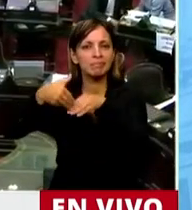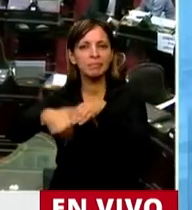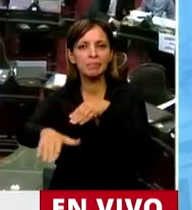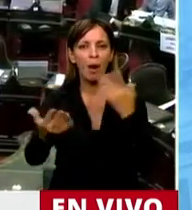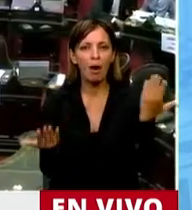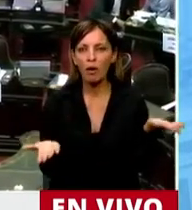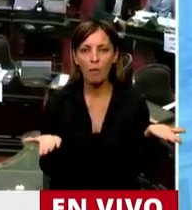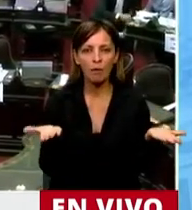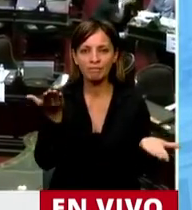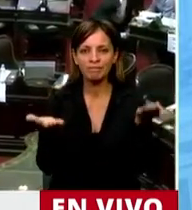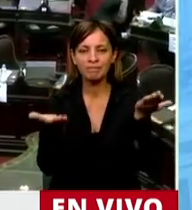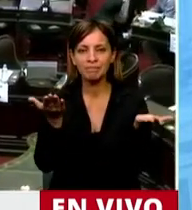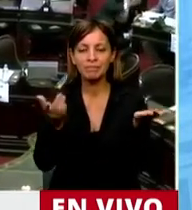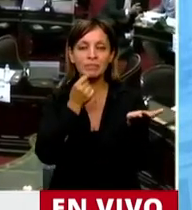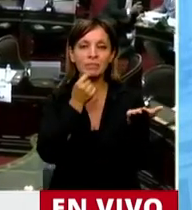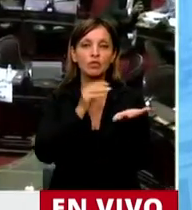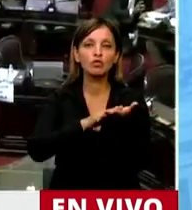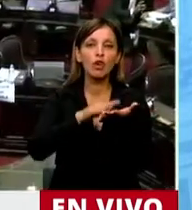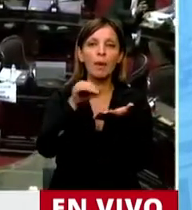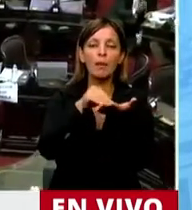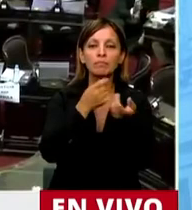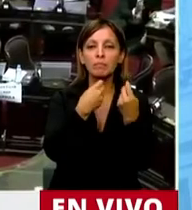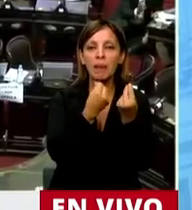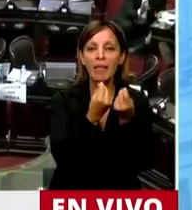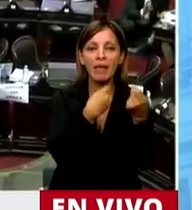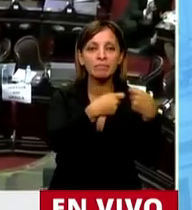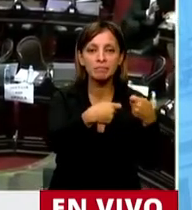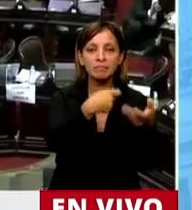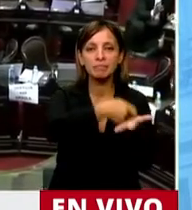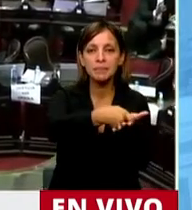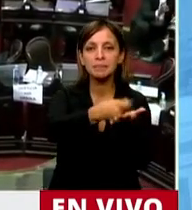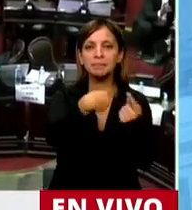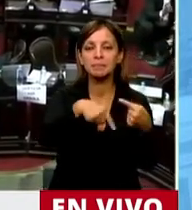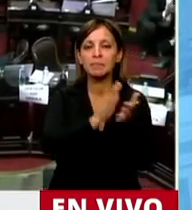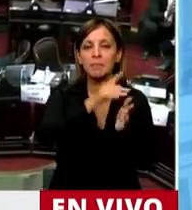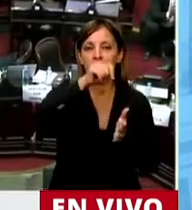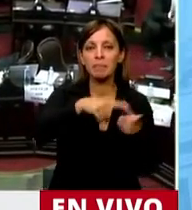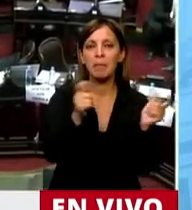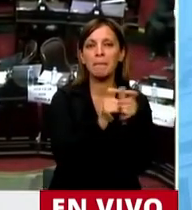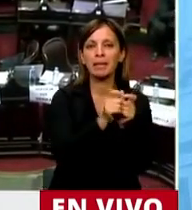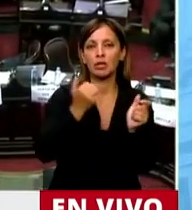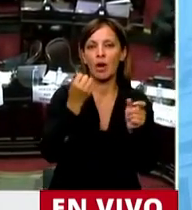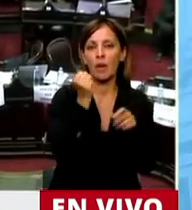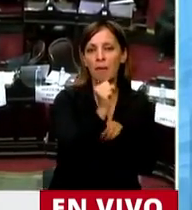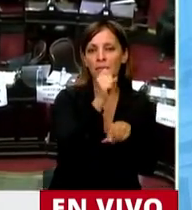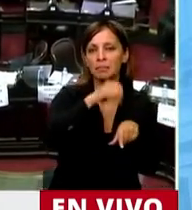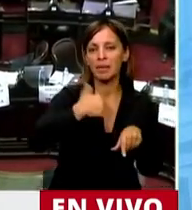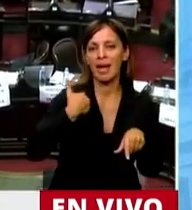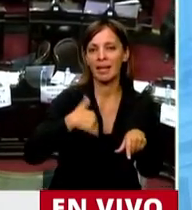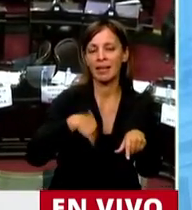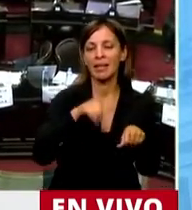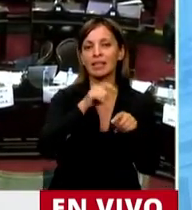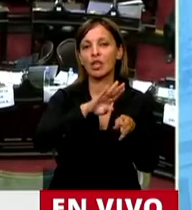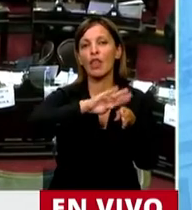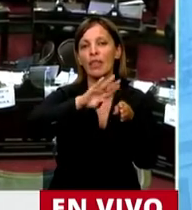un uso del crédito público en moneda local, calificada o clasificada como deuda